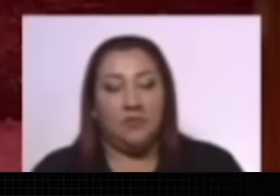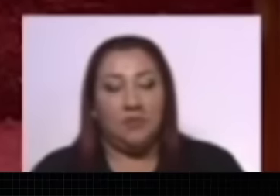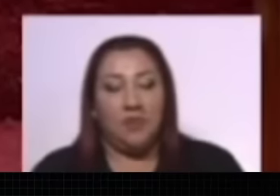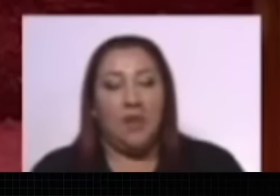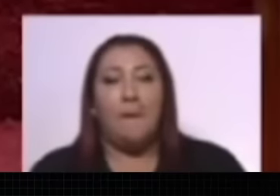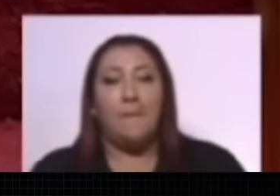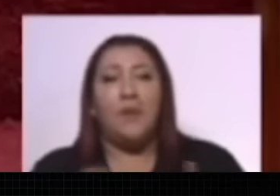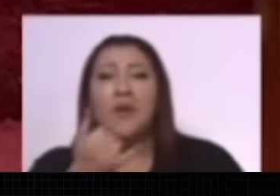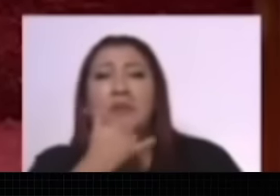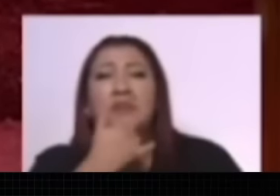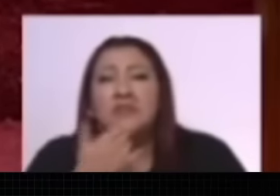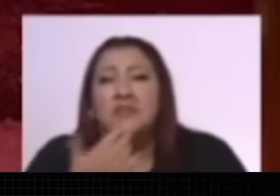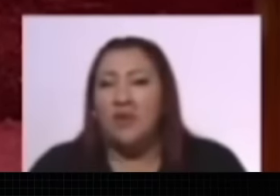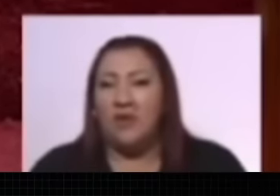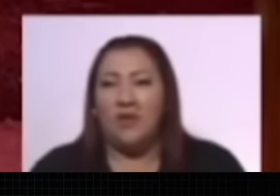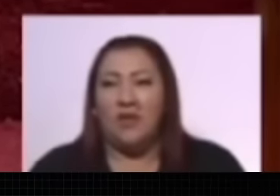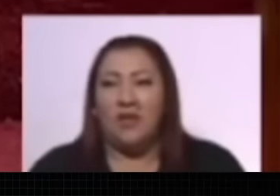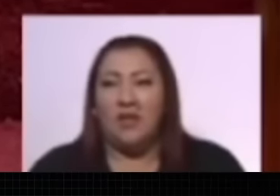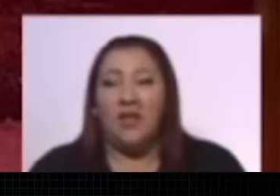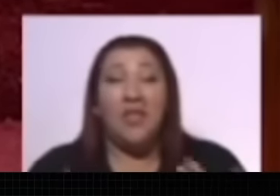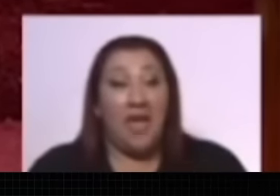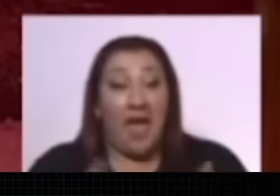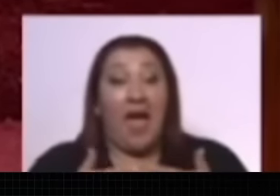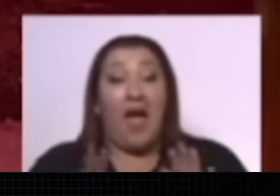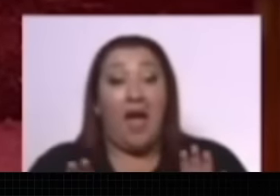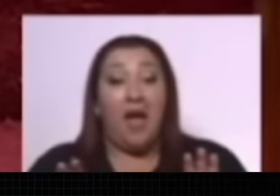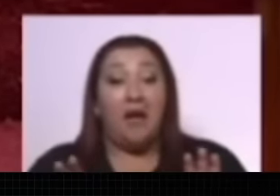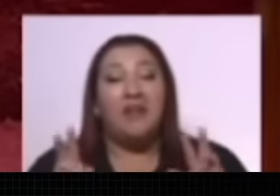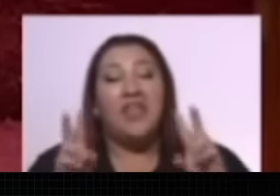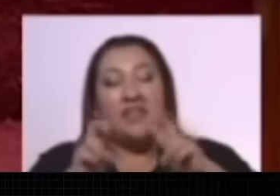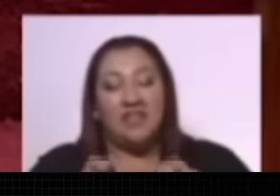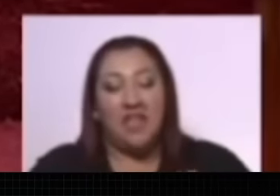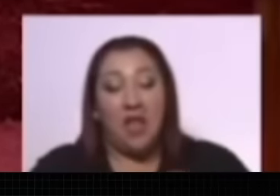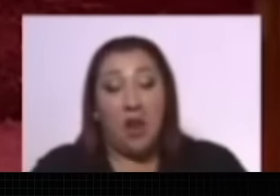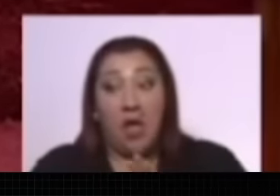¿Pero qué pasó? Abre y cierra.